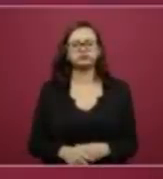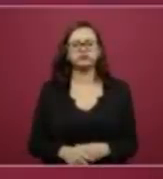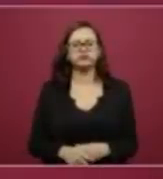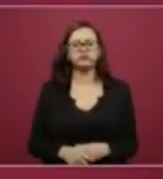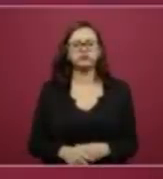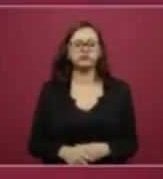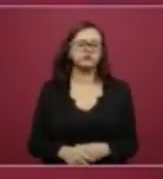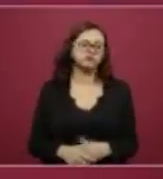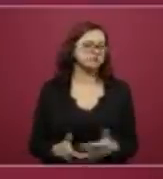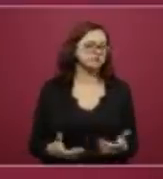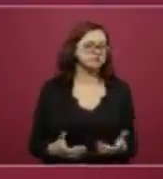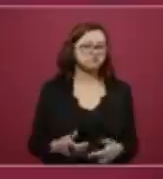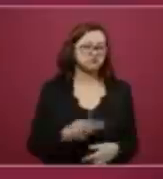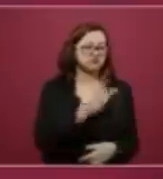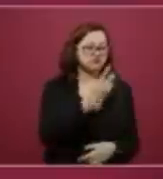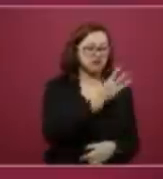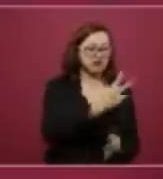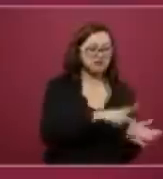asesinados.